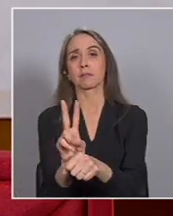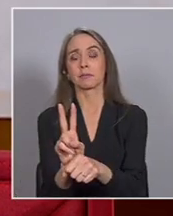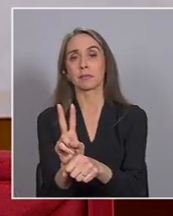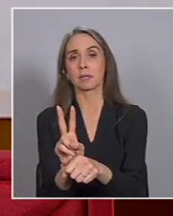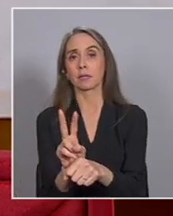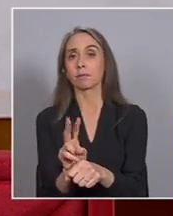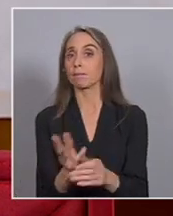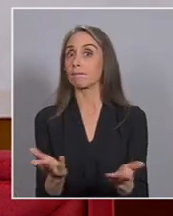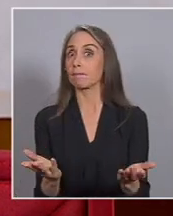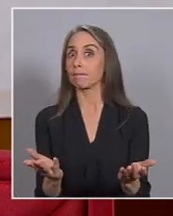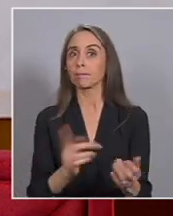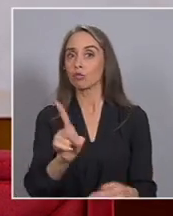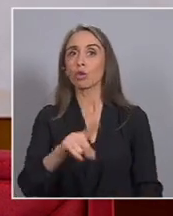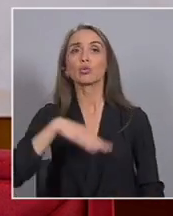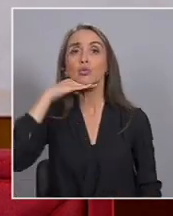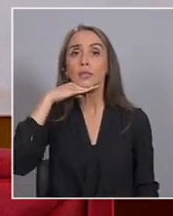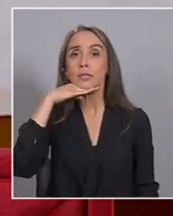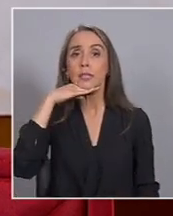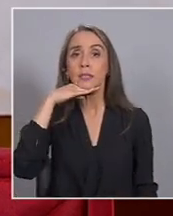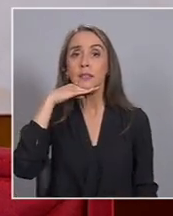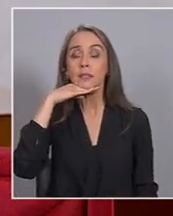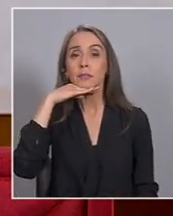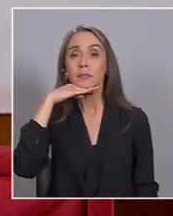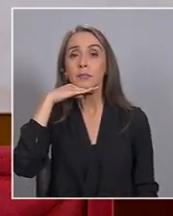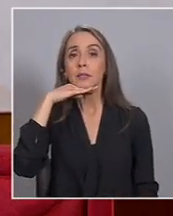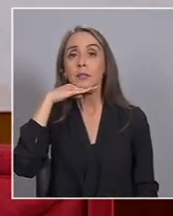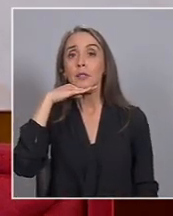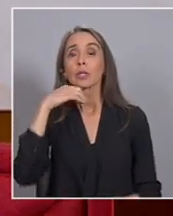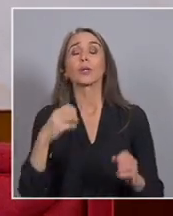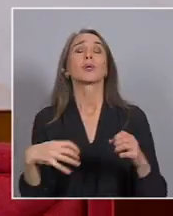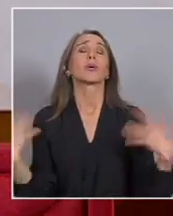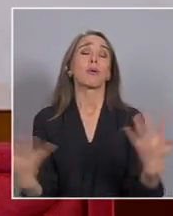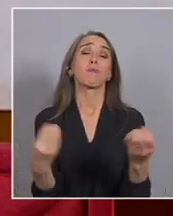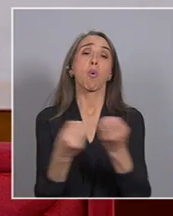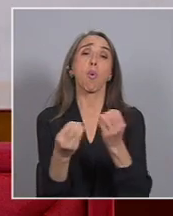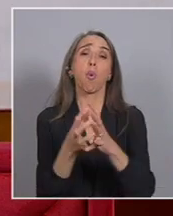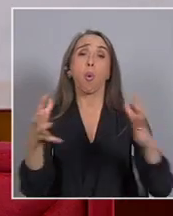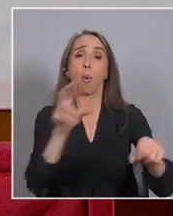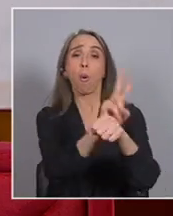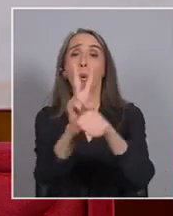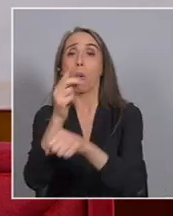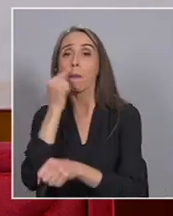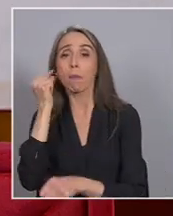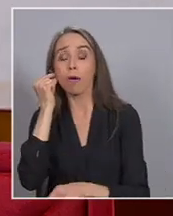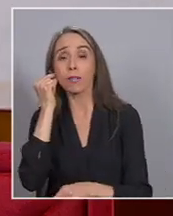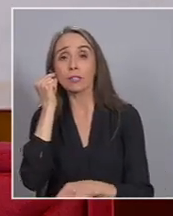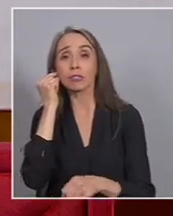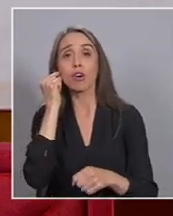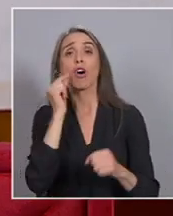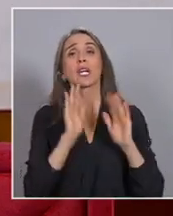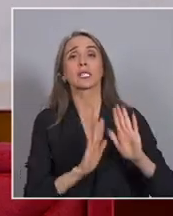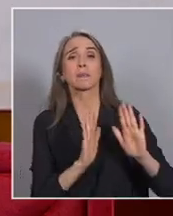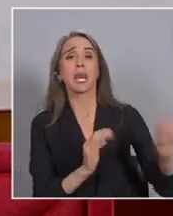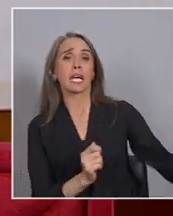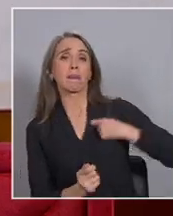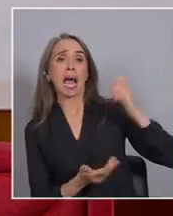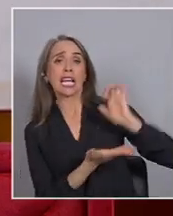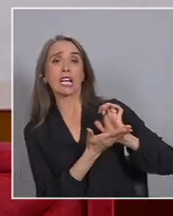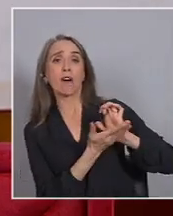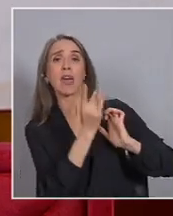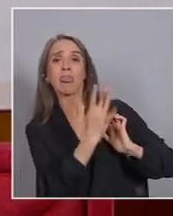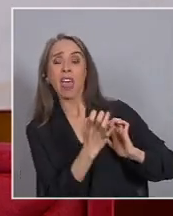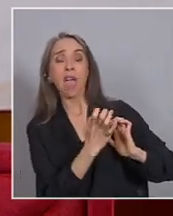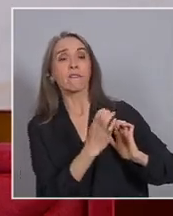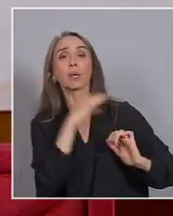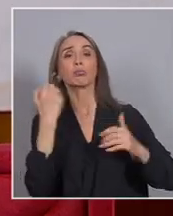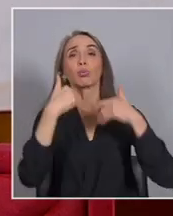Pero no es suficiente. Son demasiados los profesores y profesoras que nos han dejado en esta larga espera. Y esta dura